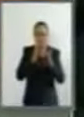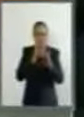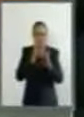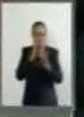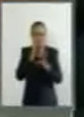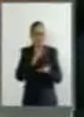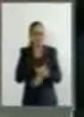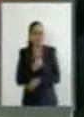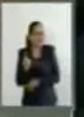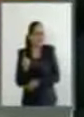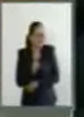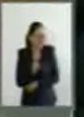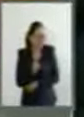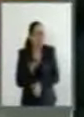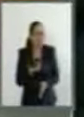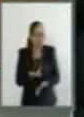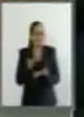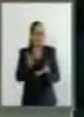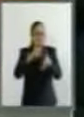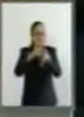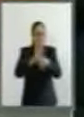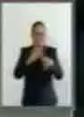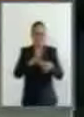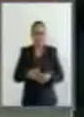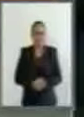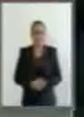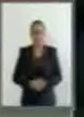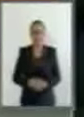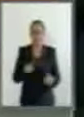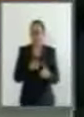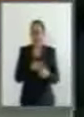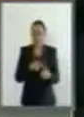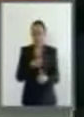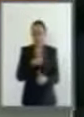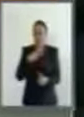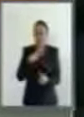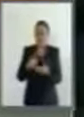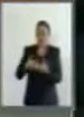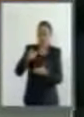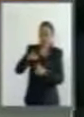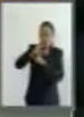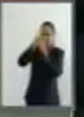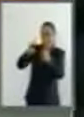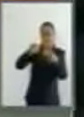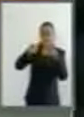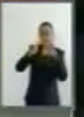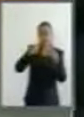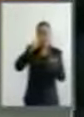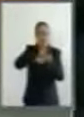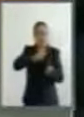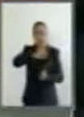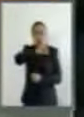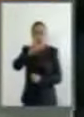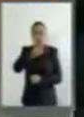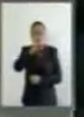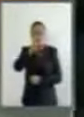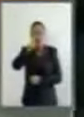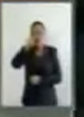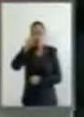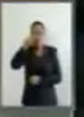cuestiones. En primer lugar, deberíamos saber que este tema se discutió en la Junta de Coordinación